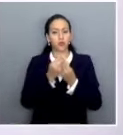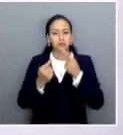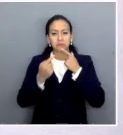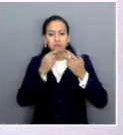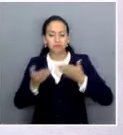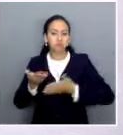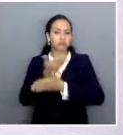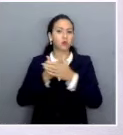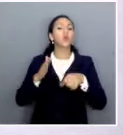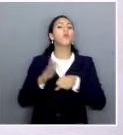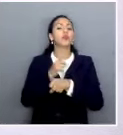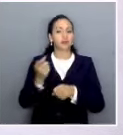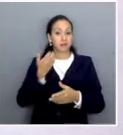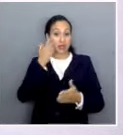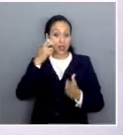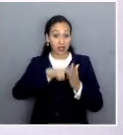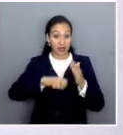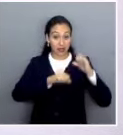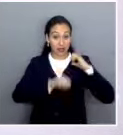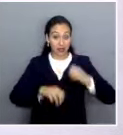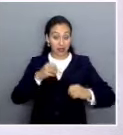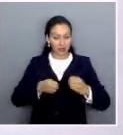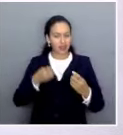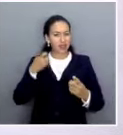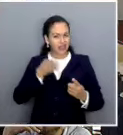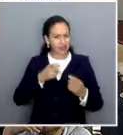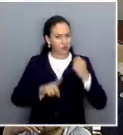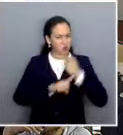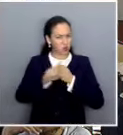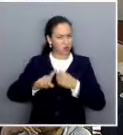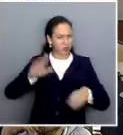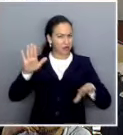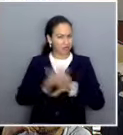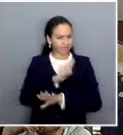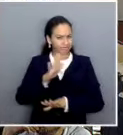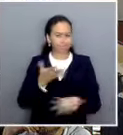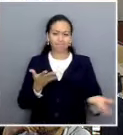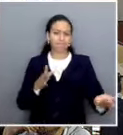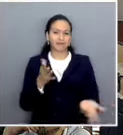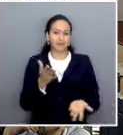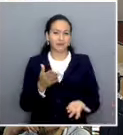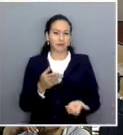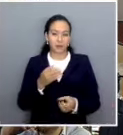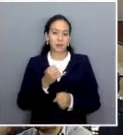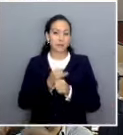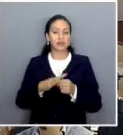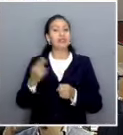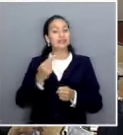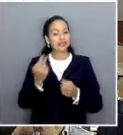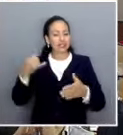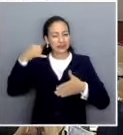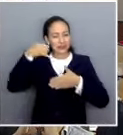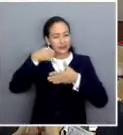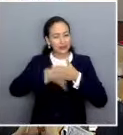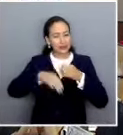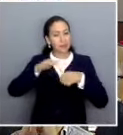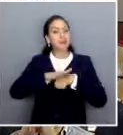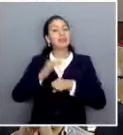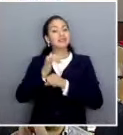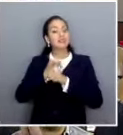Poder Judicial no aborda el problema de raíz y subrayó que debe basarse en un diagnóstico con información